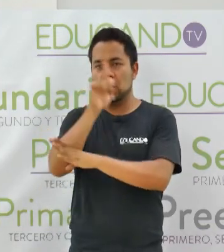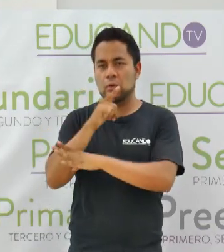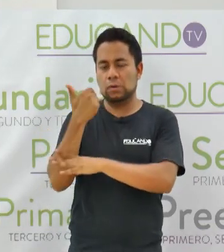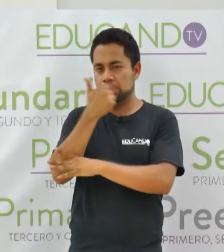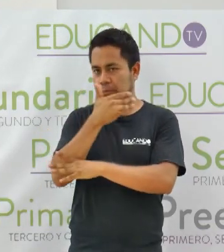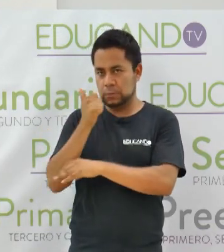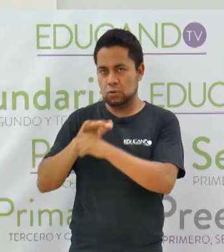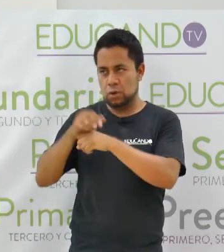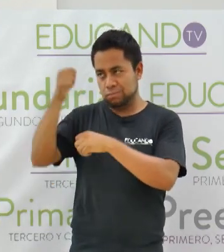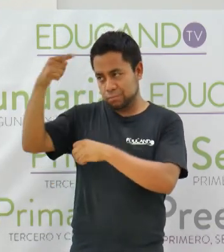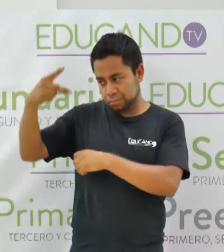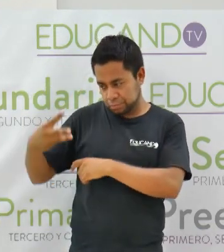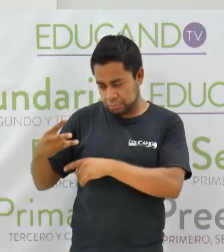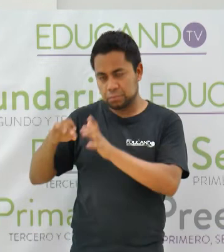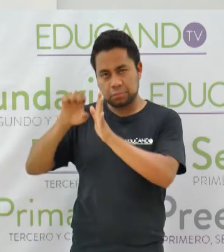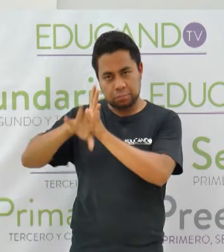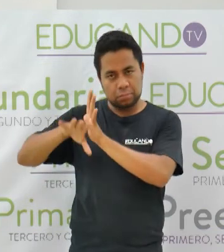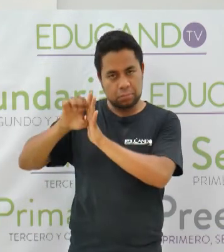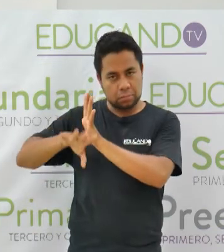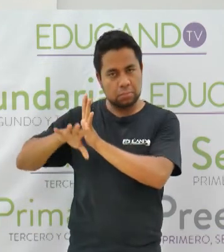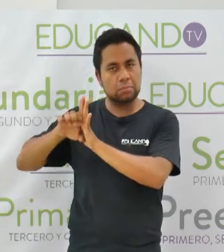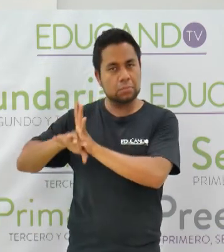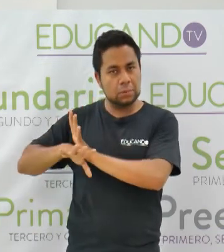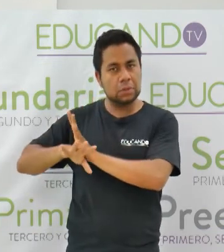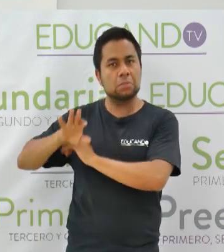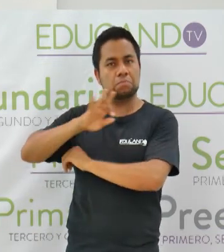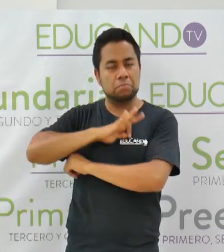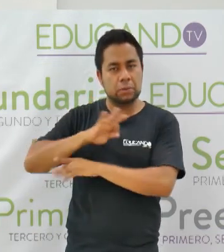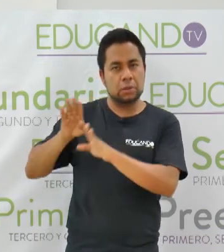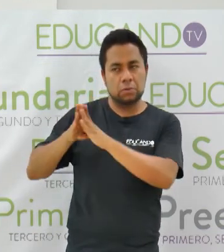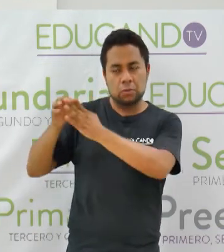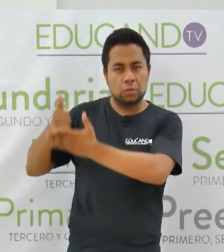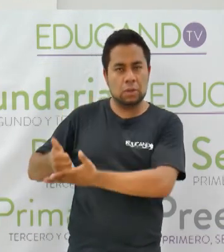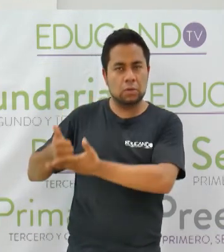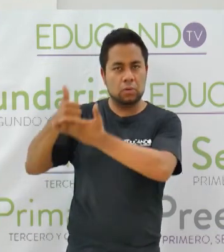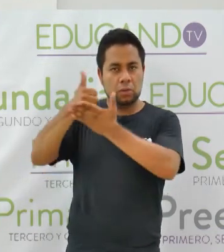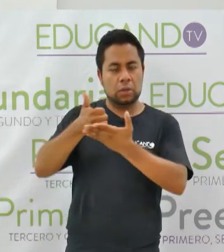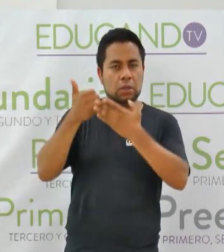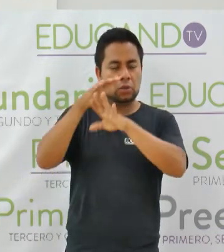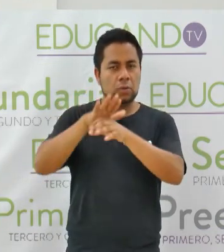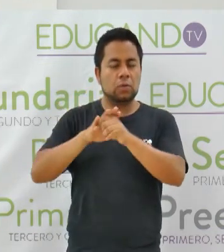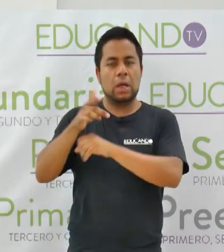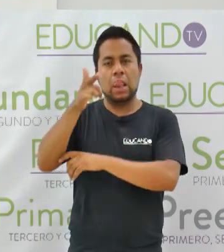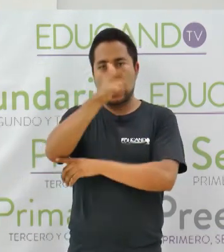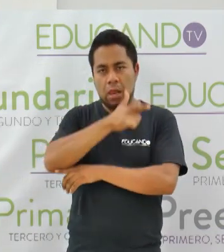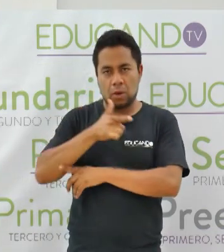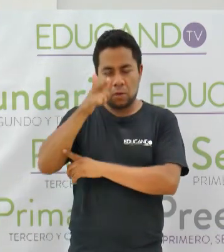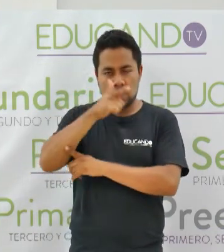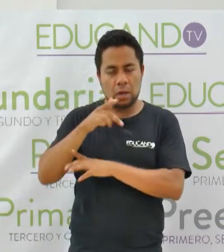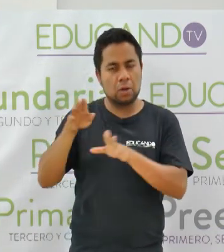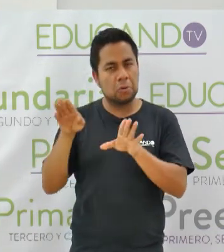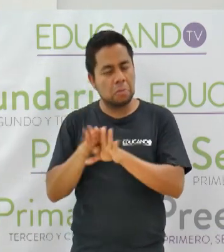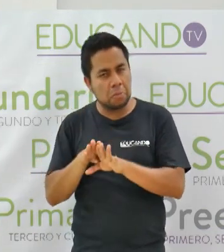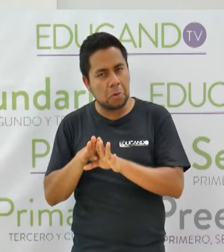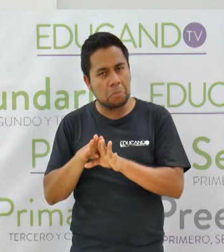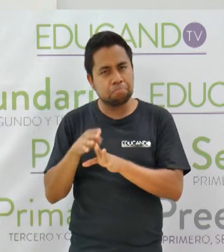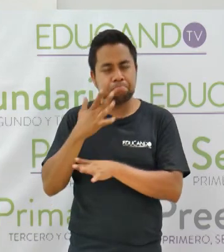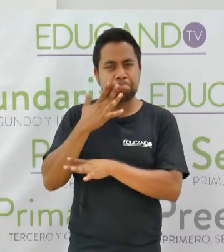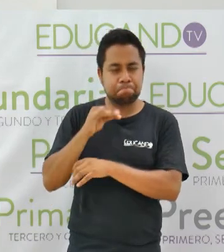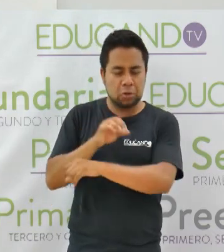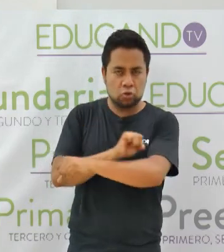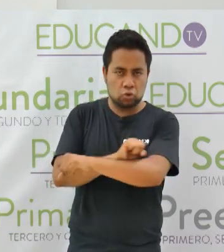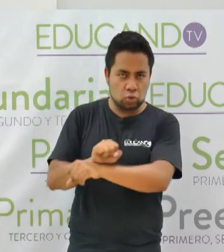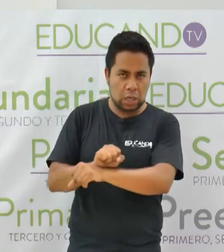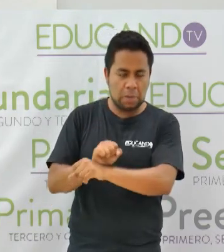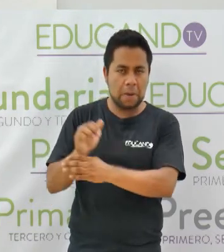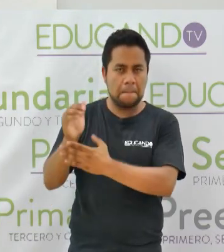de las tres o de los tres ejemplos puede hacer referencia o nos puede hablar en un lenguaje más